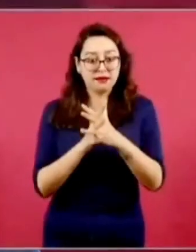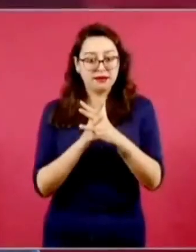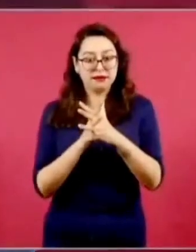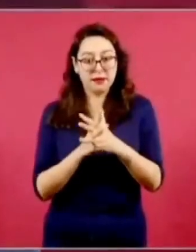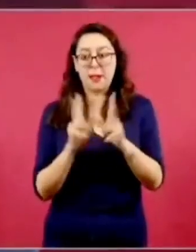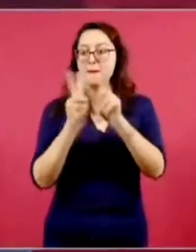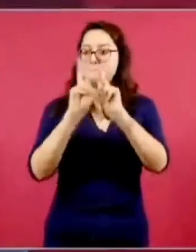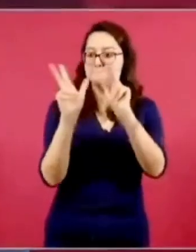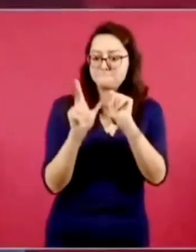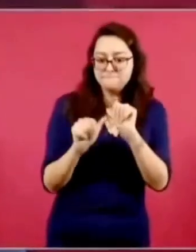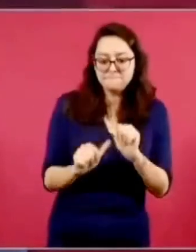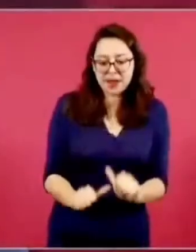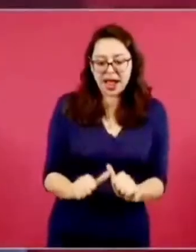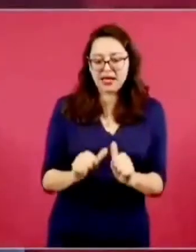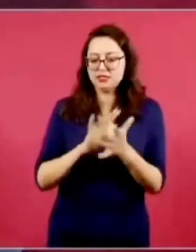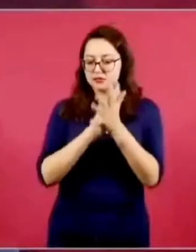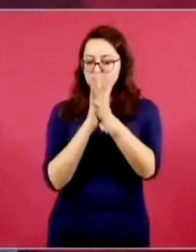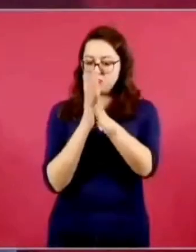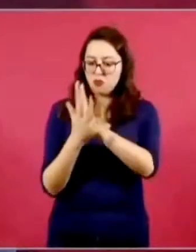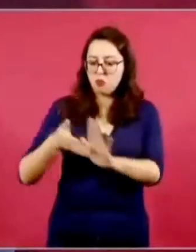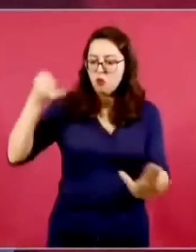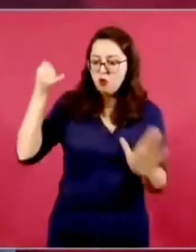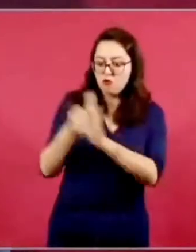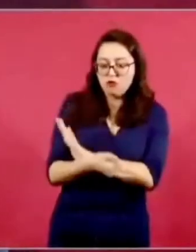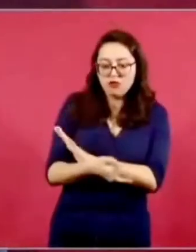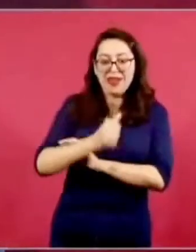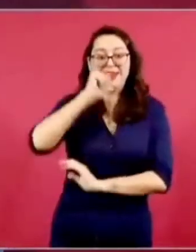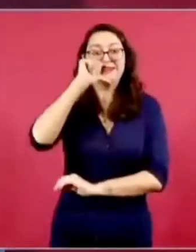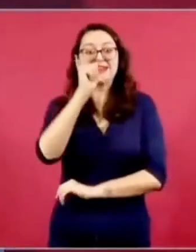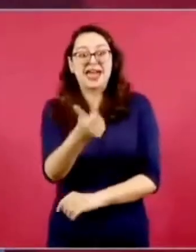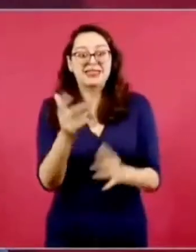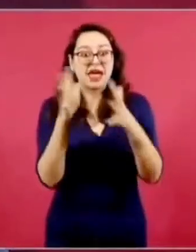una transformación profunda, algo que era